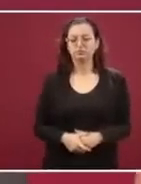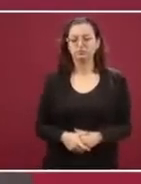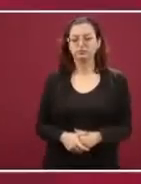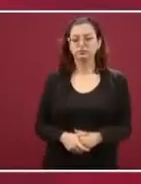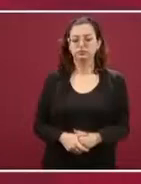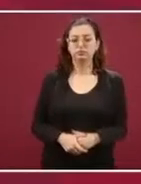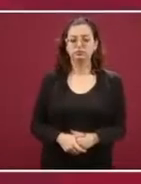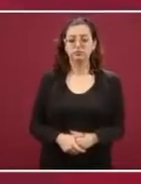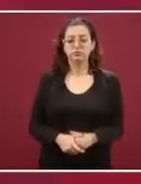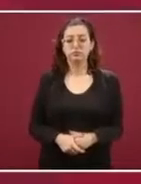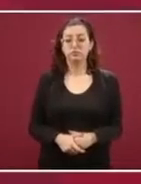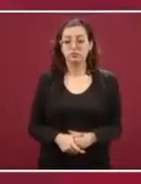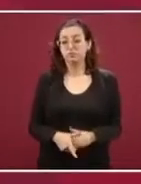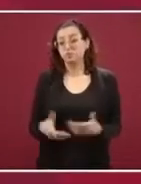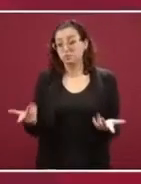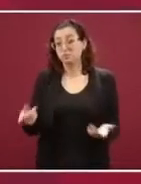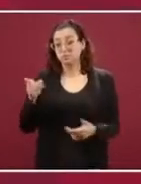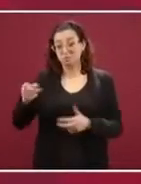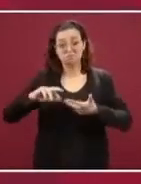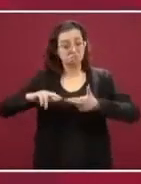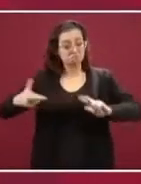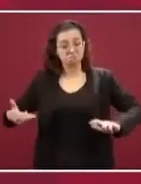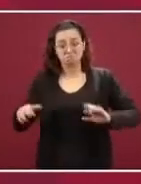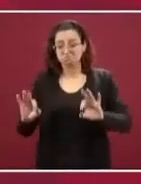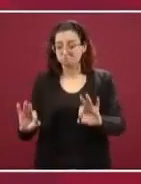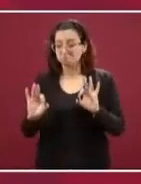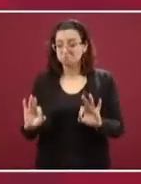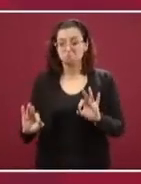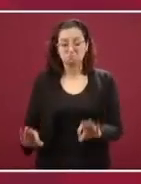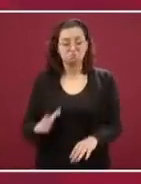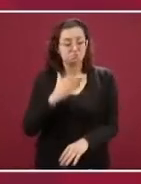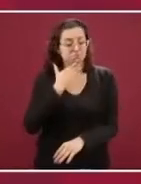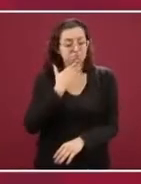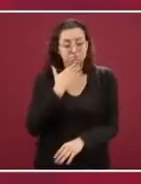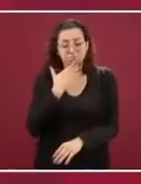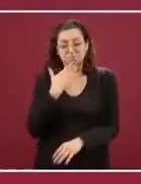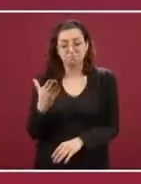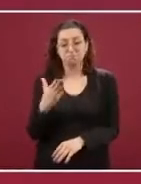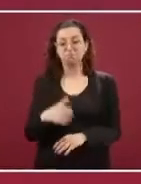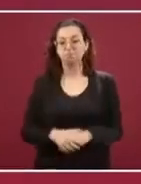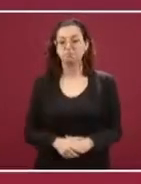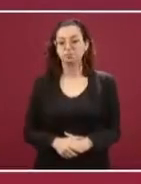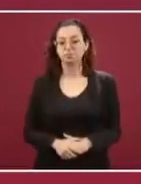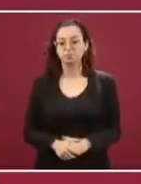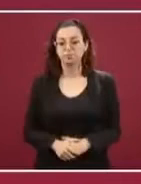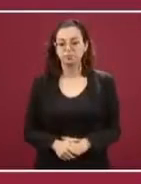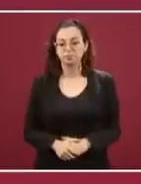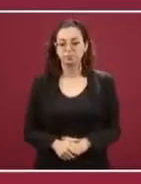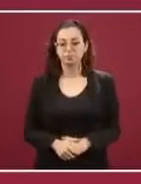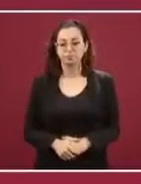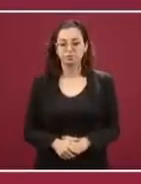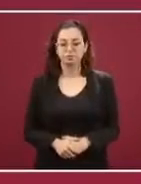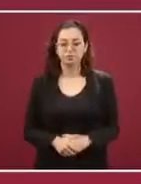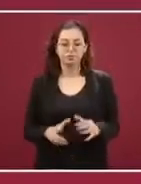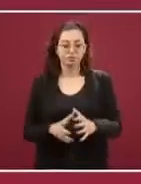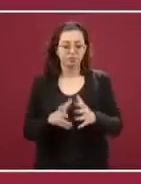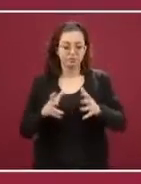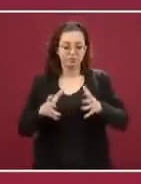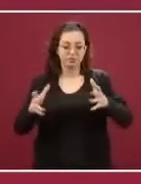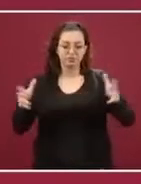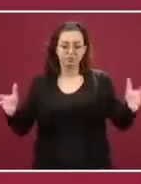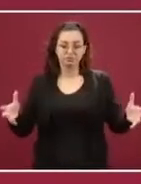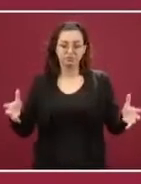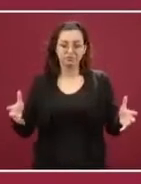precisamente porque es muy buena la relación que mantiene con los empresarios y para crecer